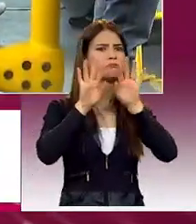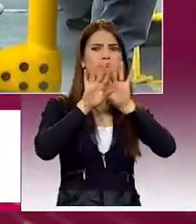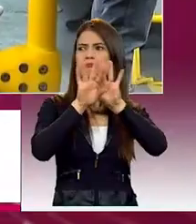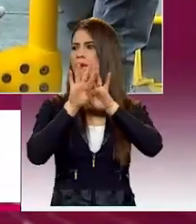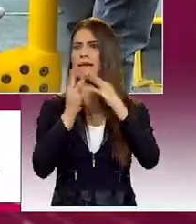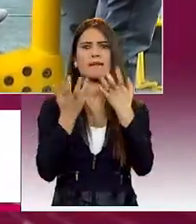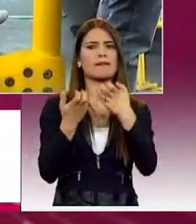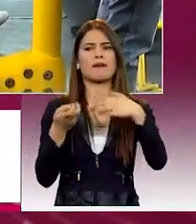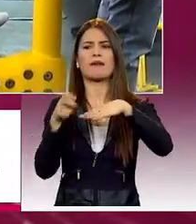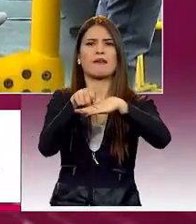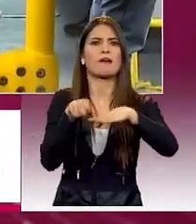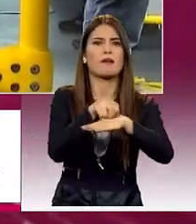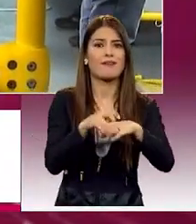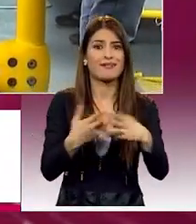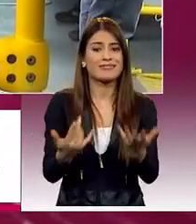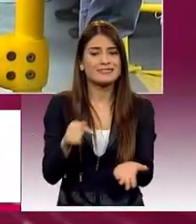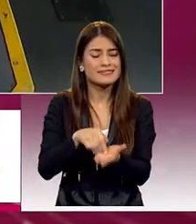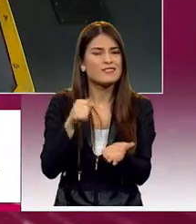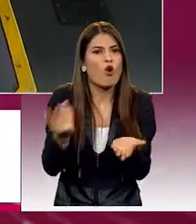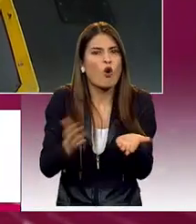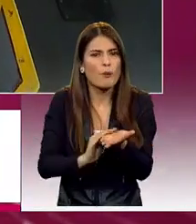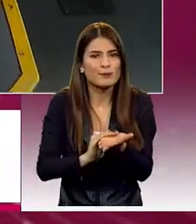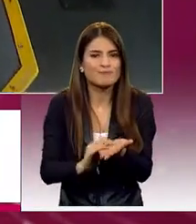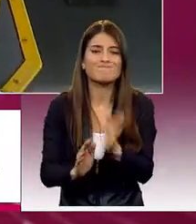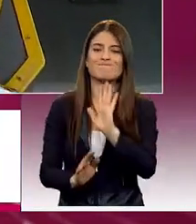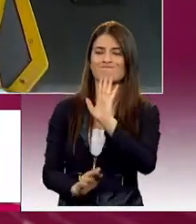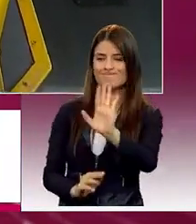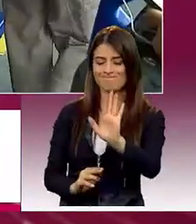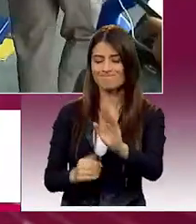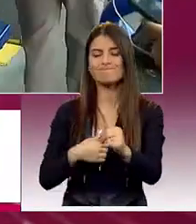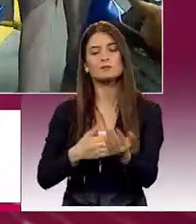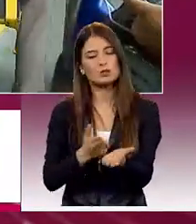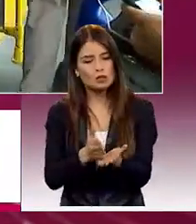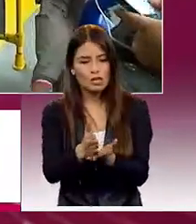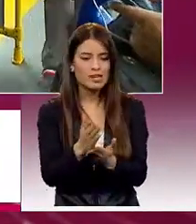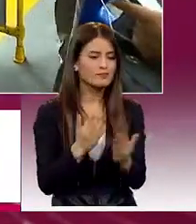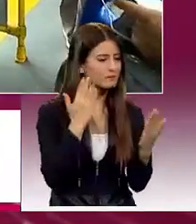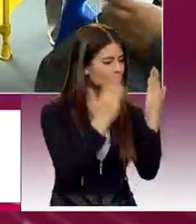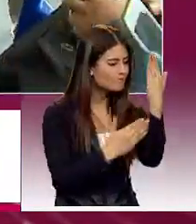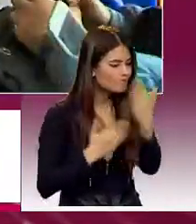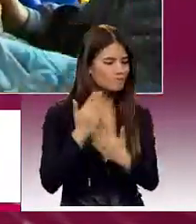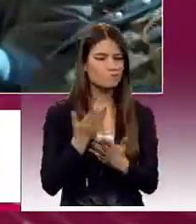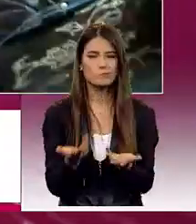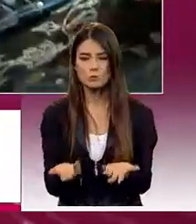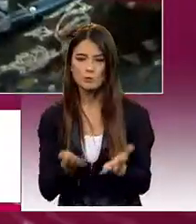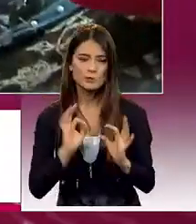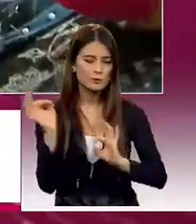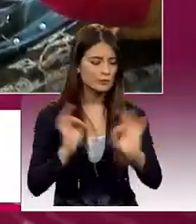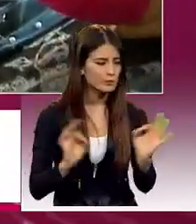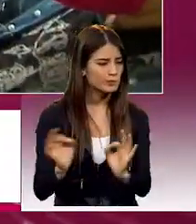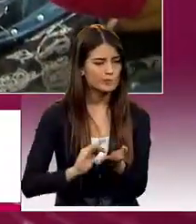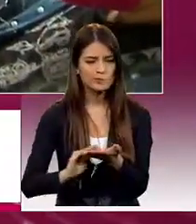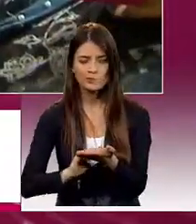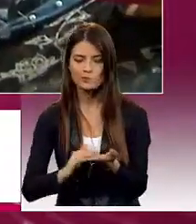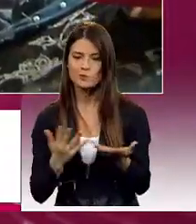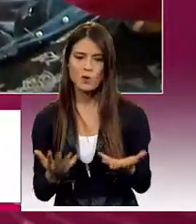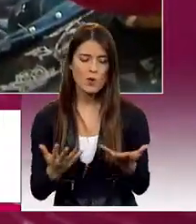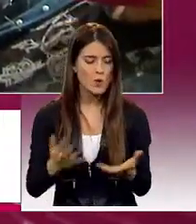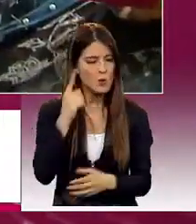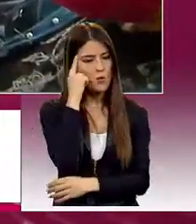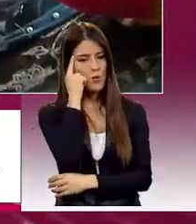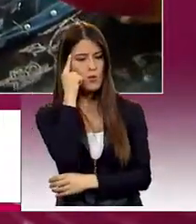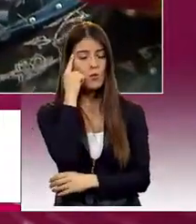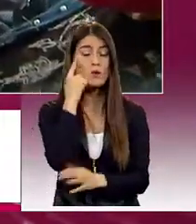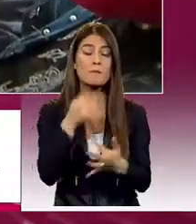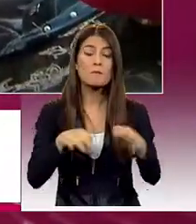fuera necesario. Es eso lo que estamos tratando de afinar. Lo que pretendemos es que seamos juiciosos con el tema